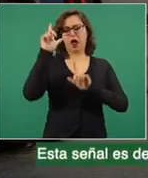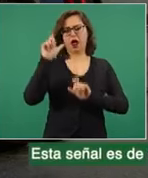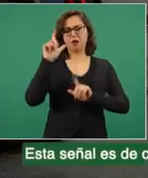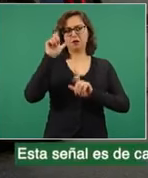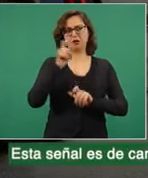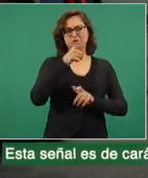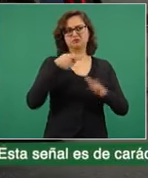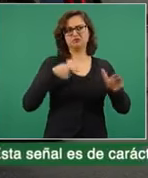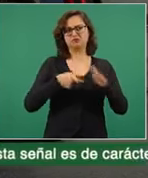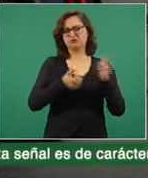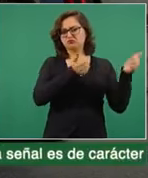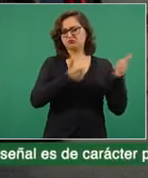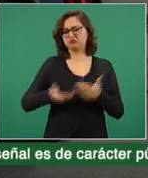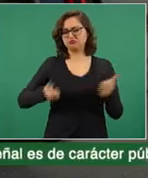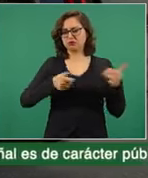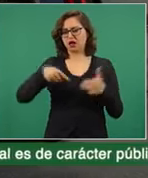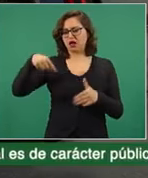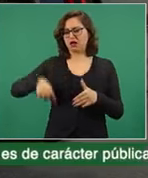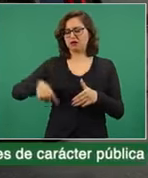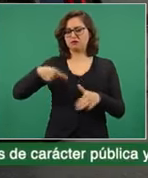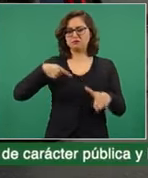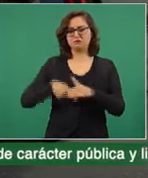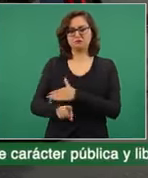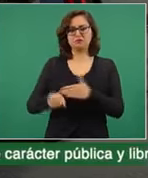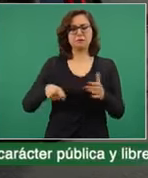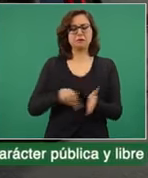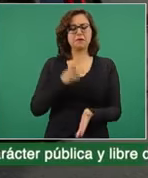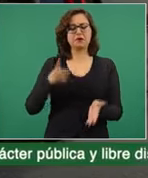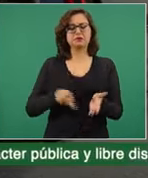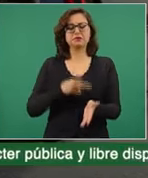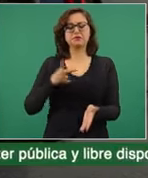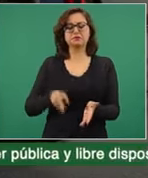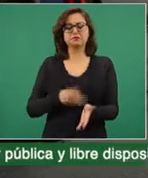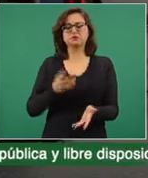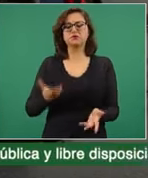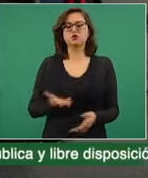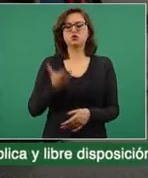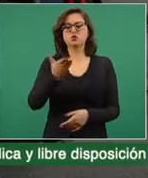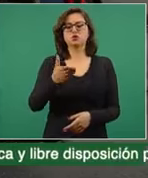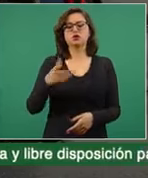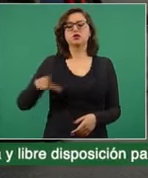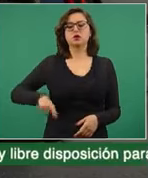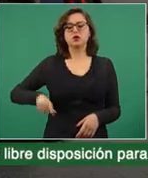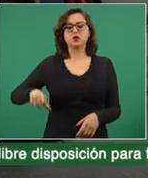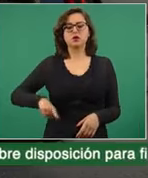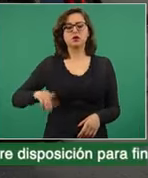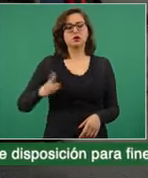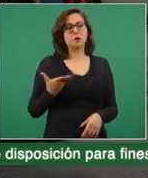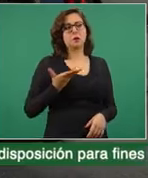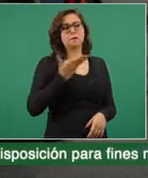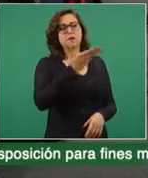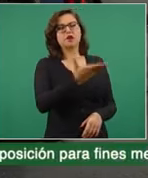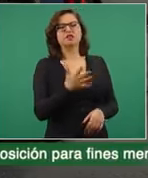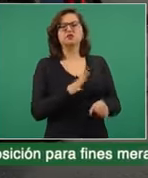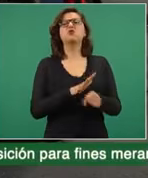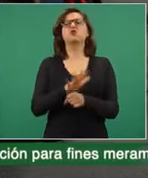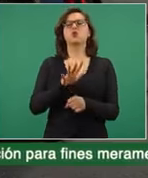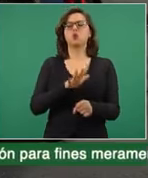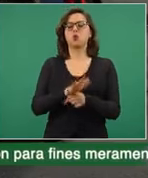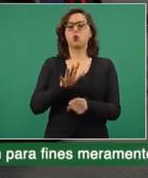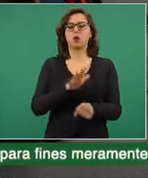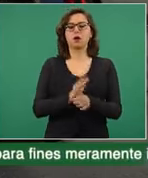planteado su gobierno específicamente a la administración de Joe Biden para reducir este ilícito? Y si todavía se